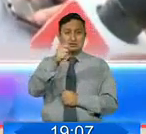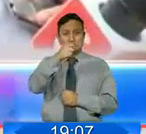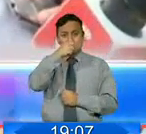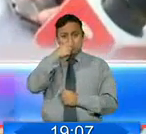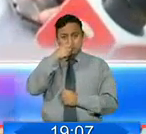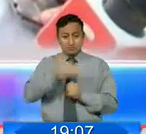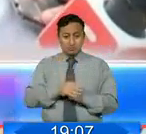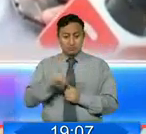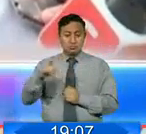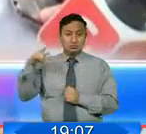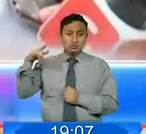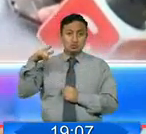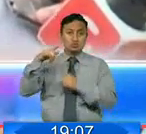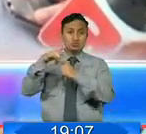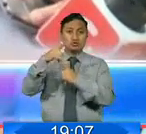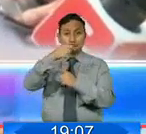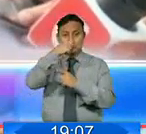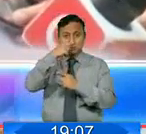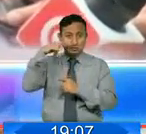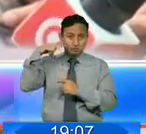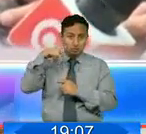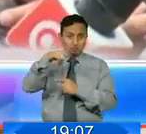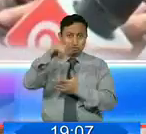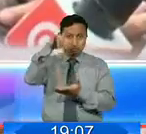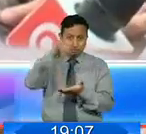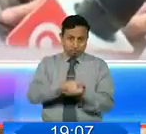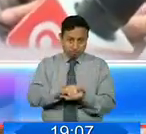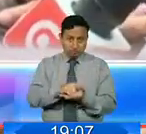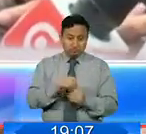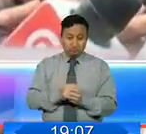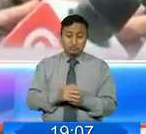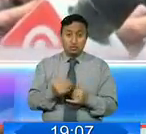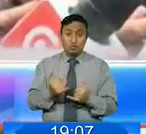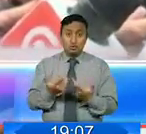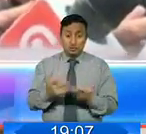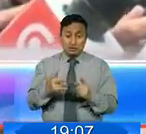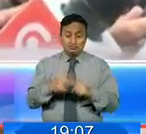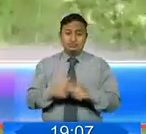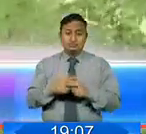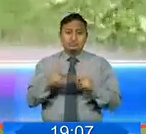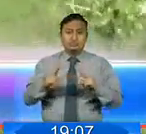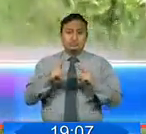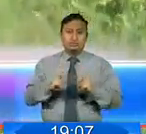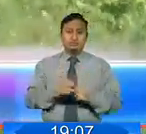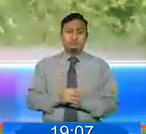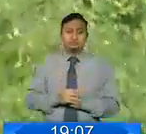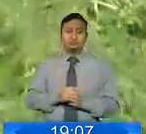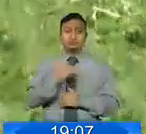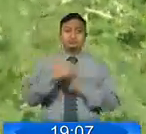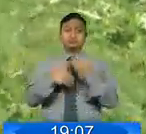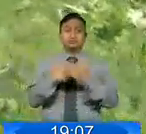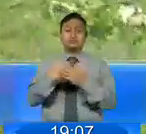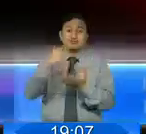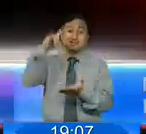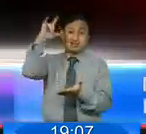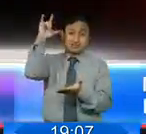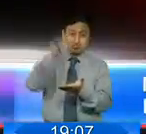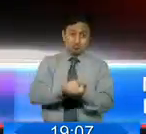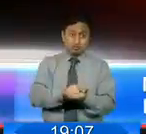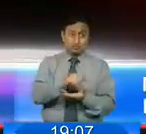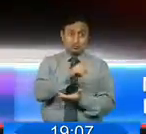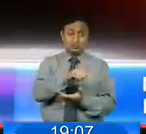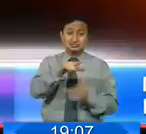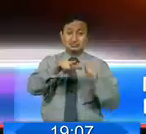avioneta que llevaba droga en este momento tenemos ya las investigaciones abiertas tras el accidente aéreo parte del fuselaje de la